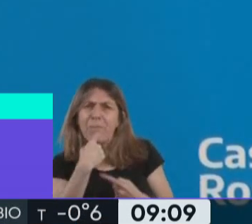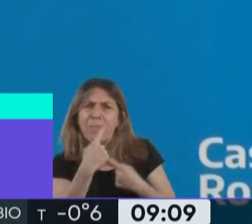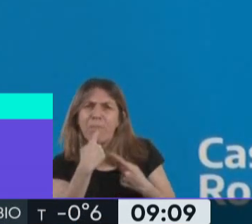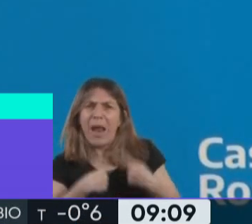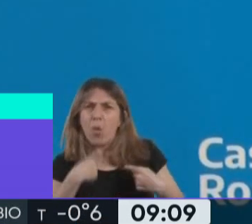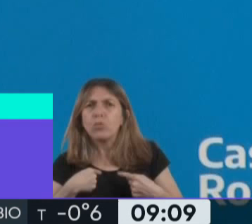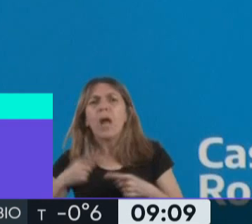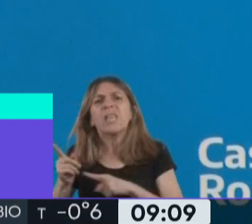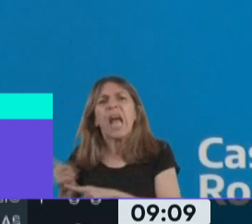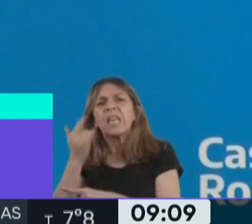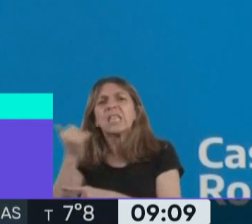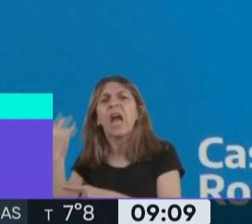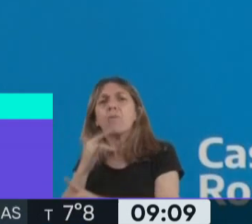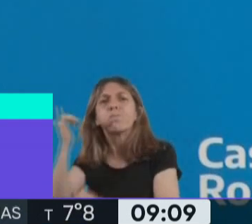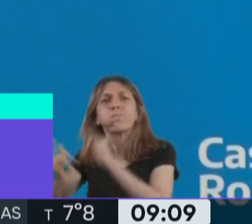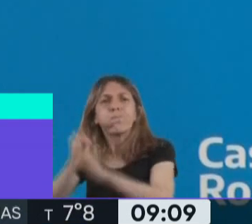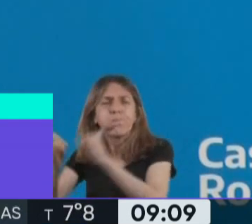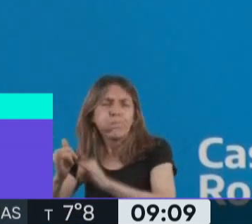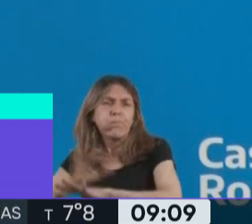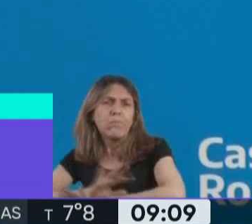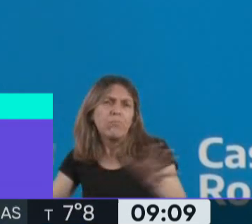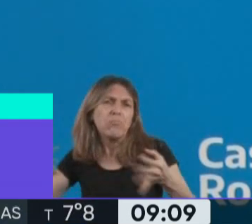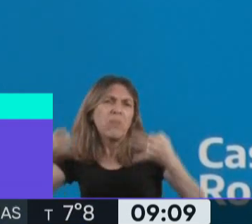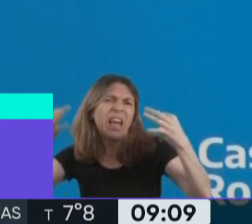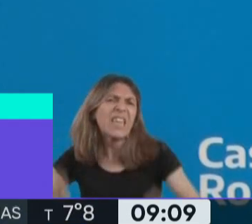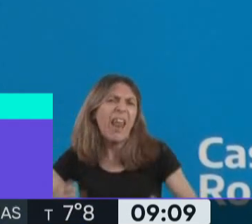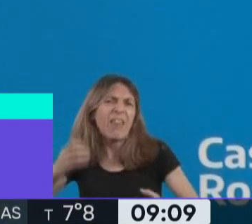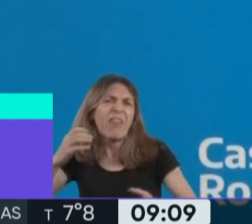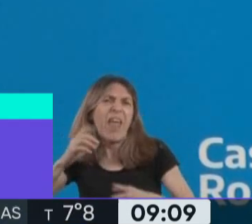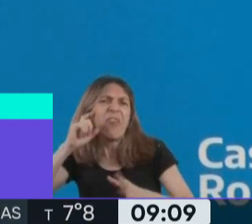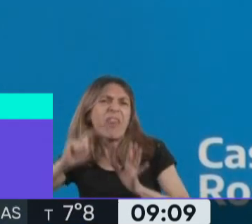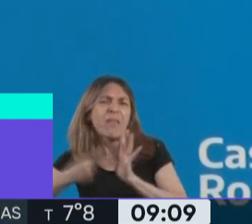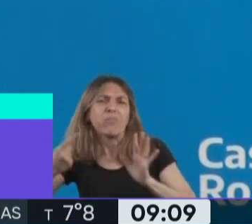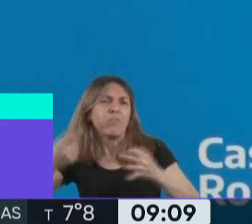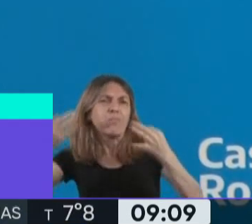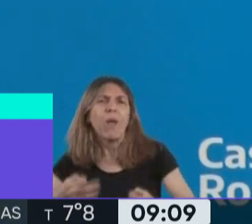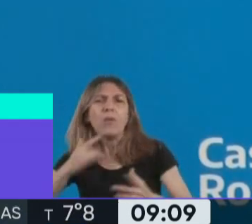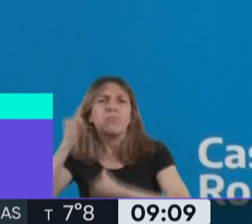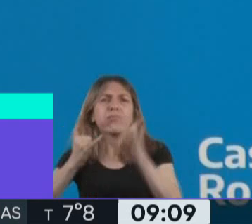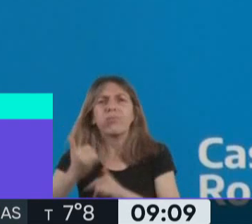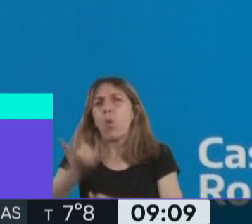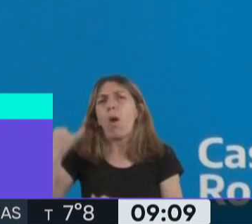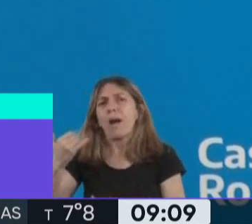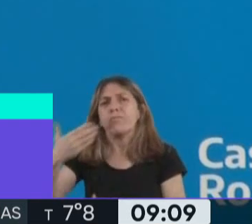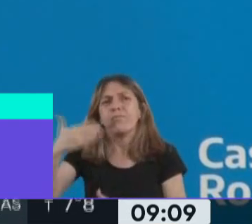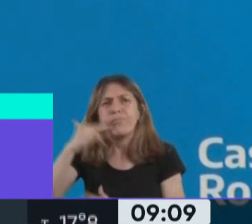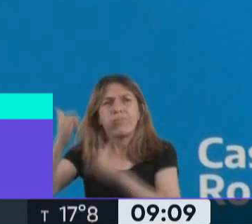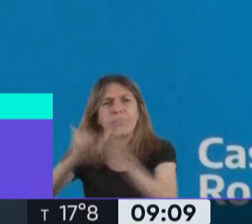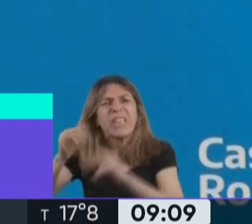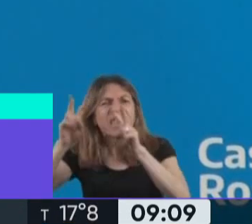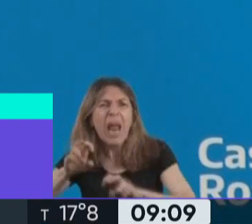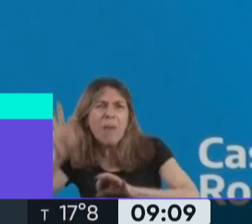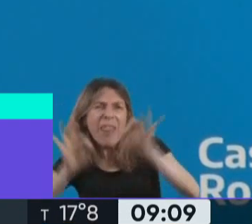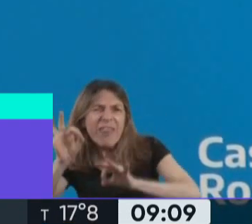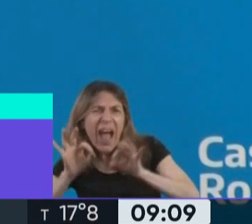él en una excelente, soberbia presentación en el Congreso el lunes pasado, donde dio detalles muy minuciosos de todas estas cuestiones que usted